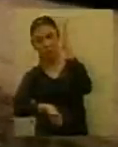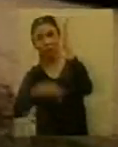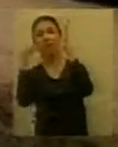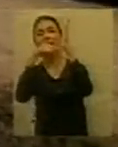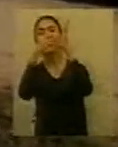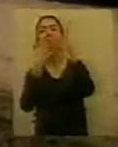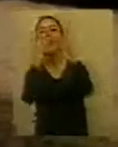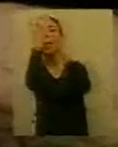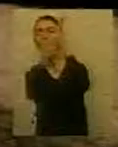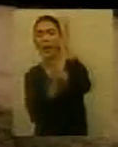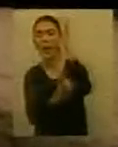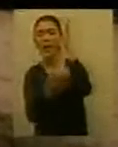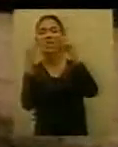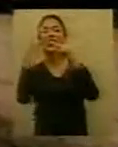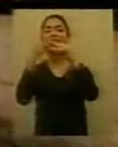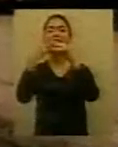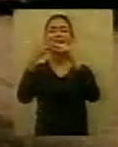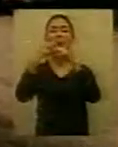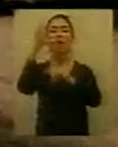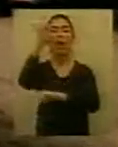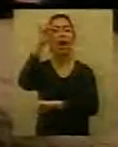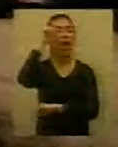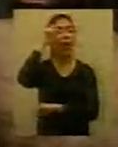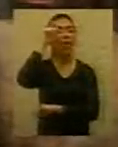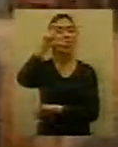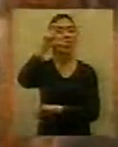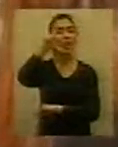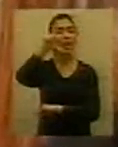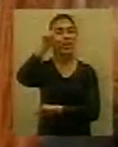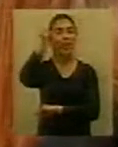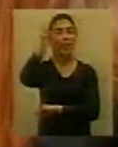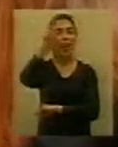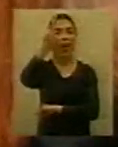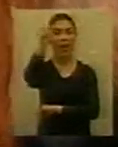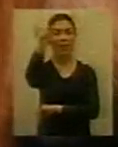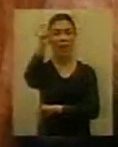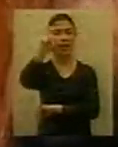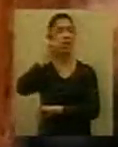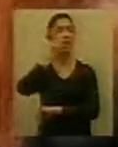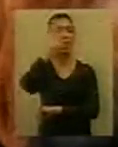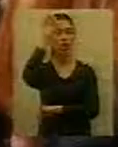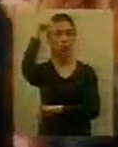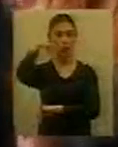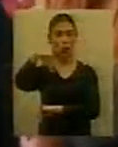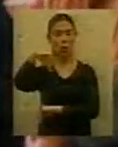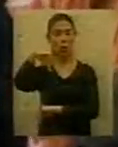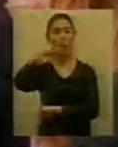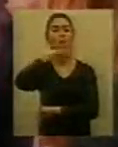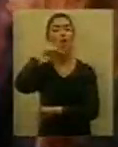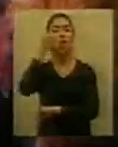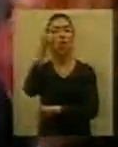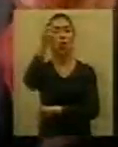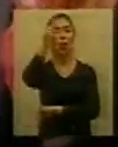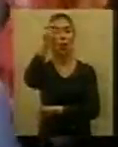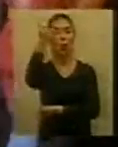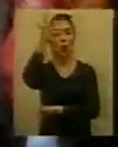esa declaración jurada la veracidad acerca del lote y de la situación en la que vive la familia, ¿no? Hay una serie de casos particulares que